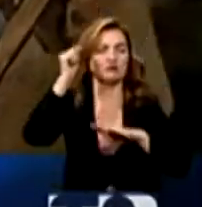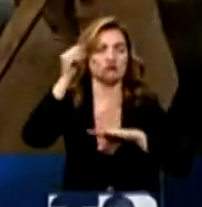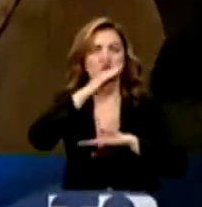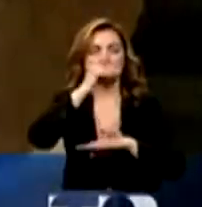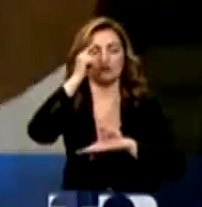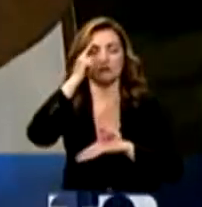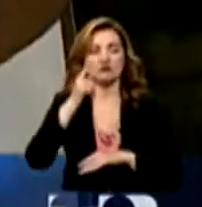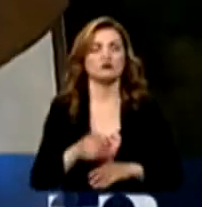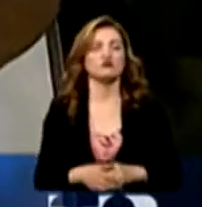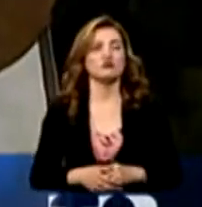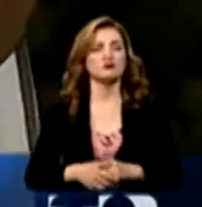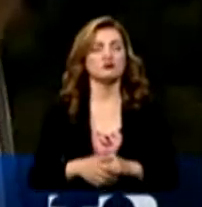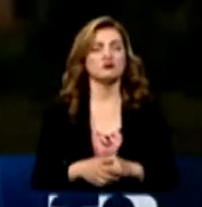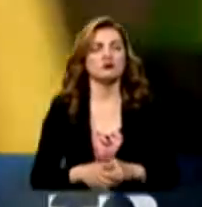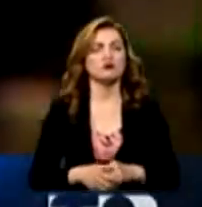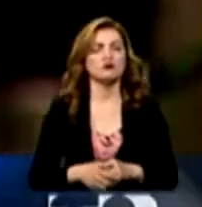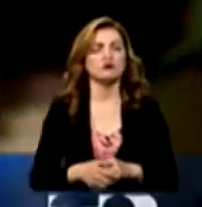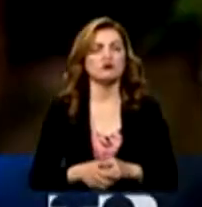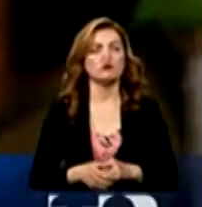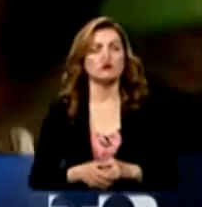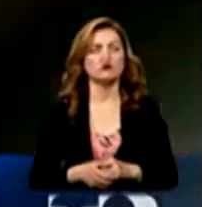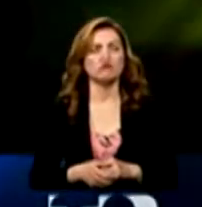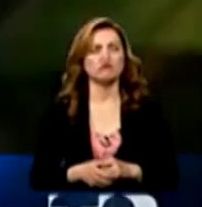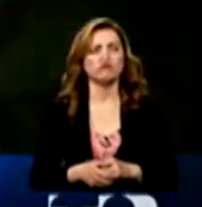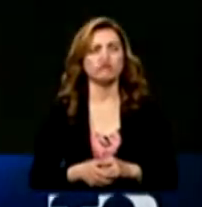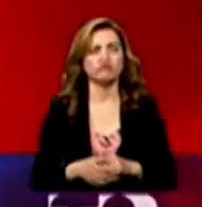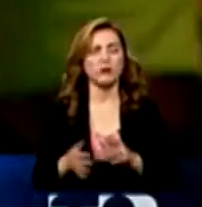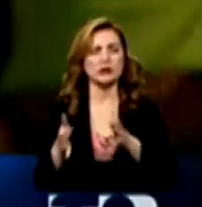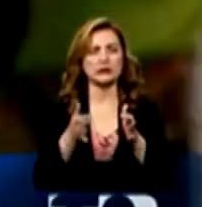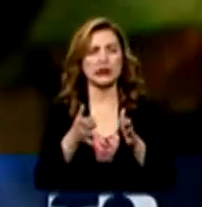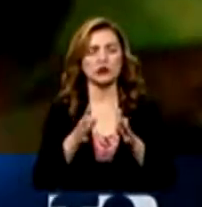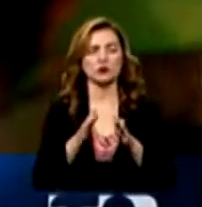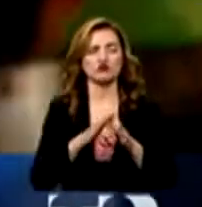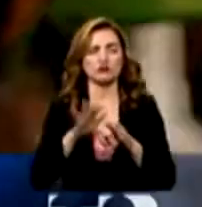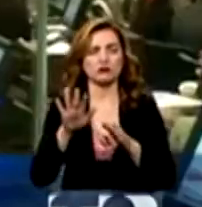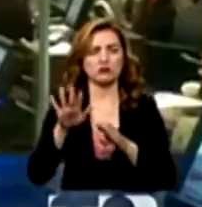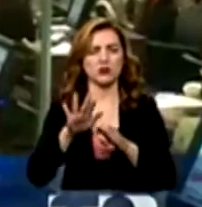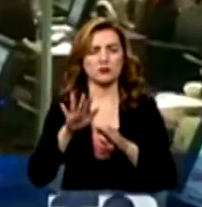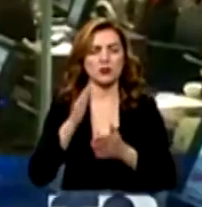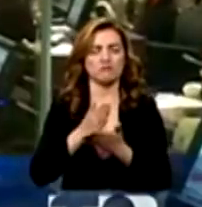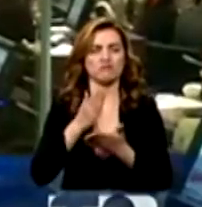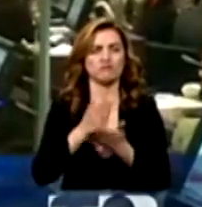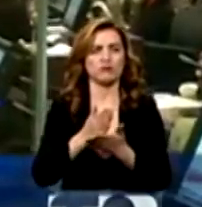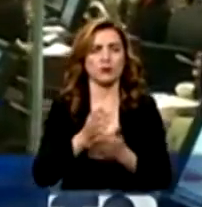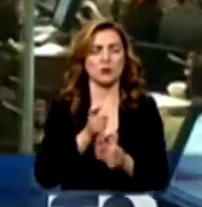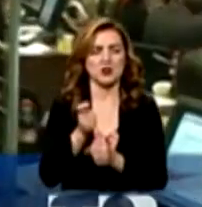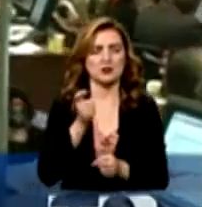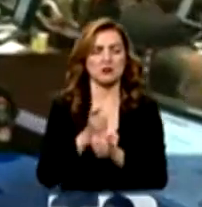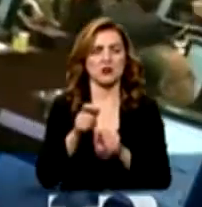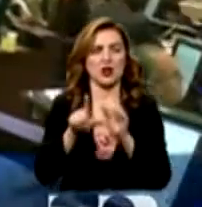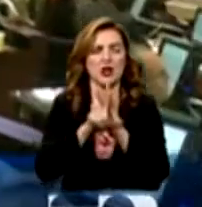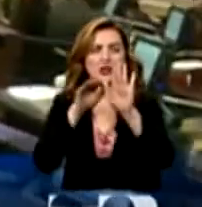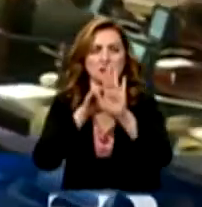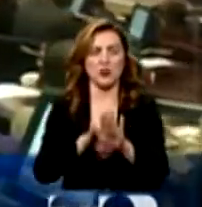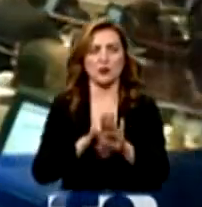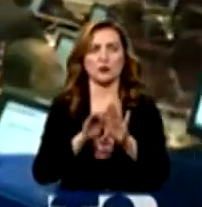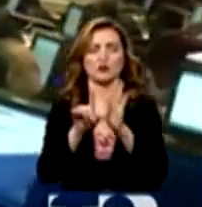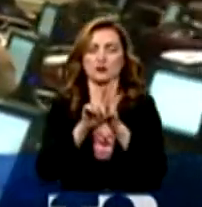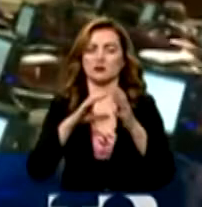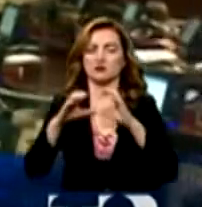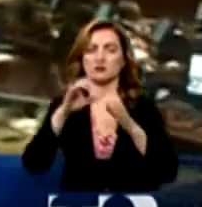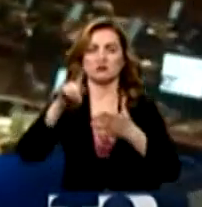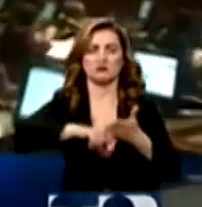anterior intentó callarlos con sanciones y persecuciones, amparados en una ley que ahora piden